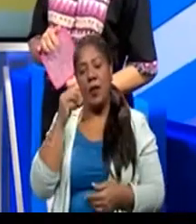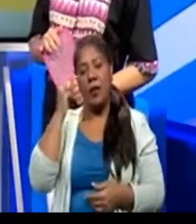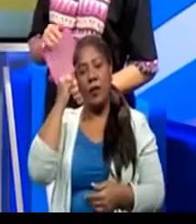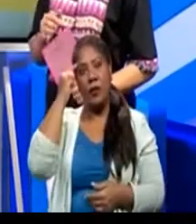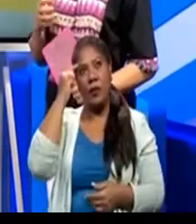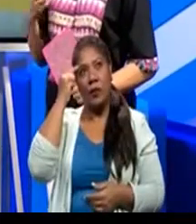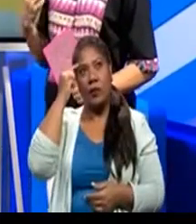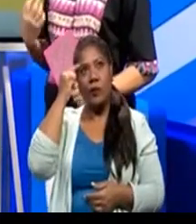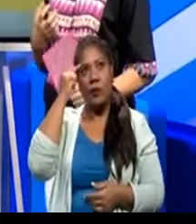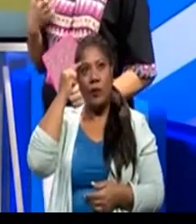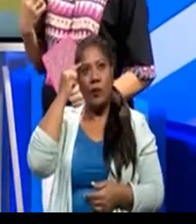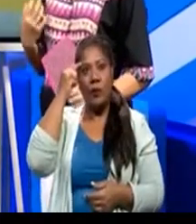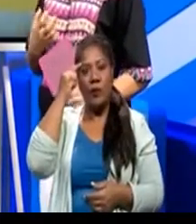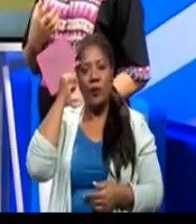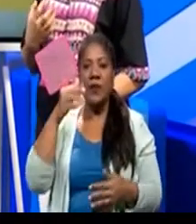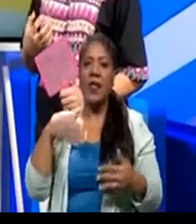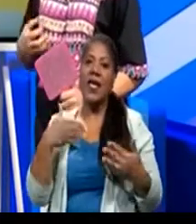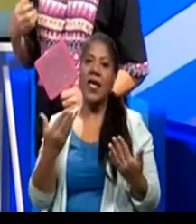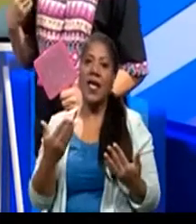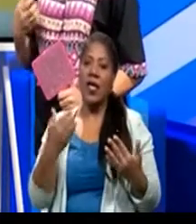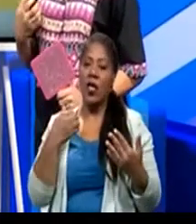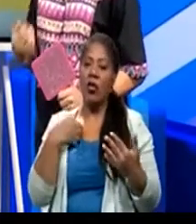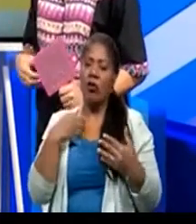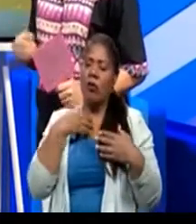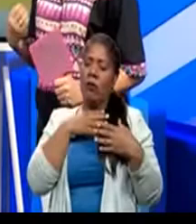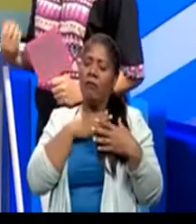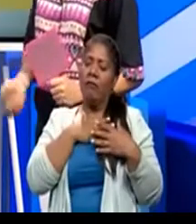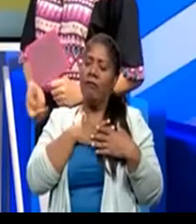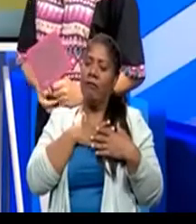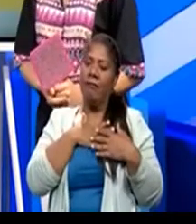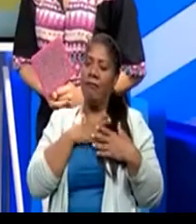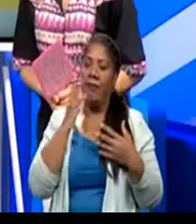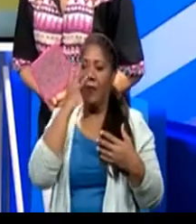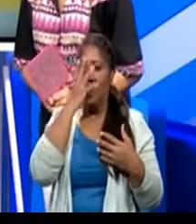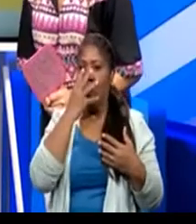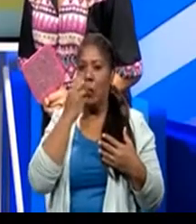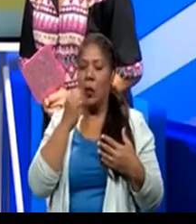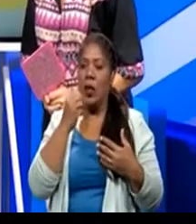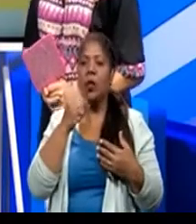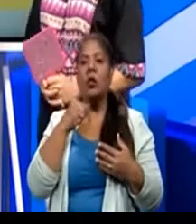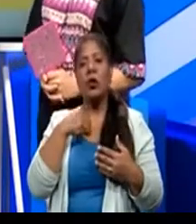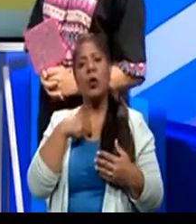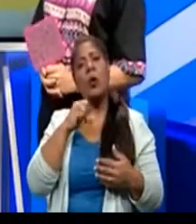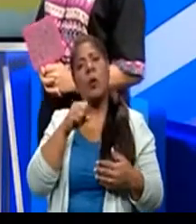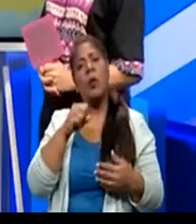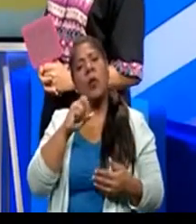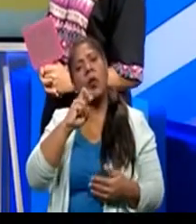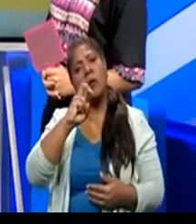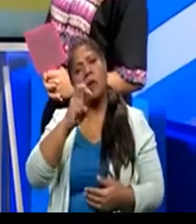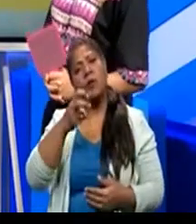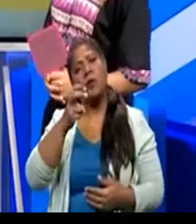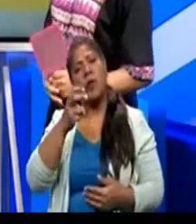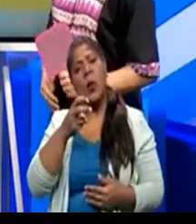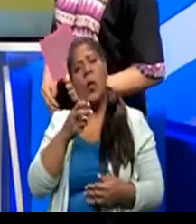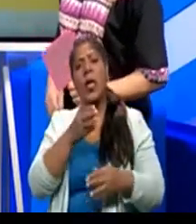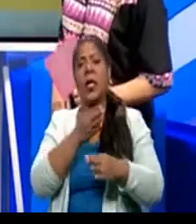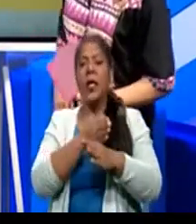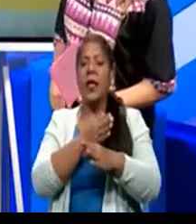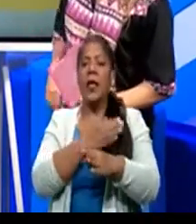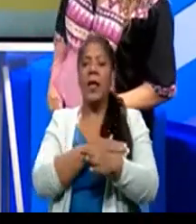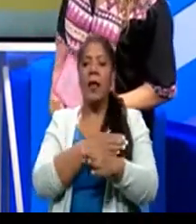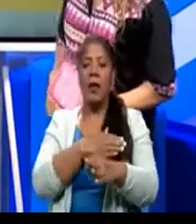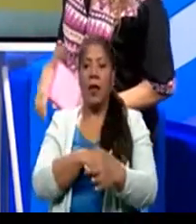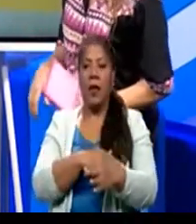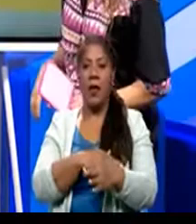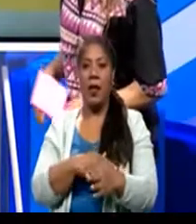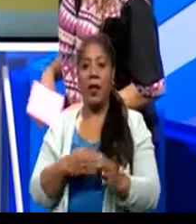qué cosas bonitas tenemos y qué cosas necesitamos mejorar. Y también, maestra Katia, traía, ajá, en